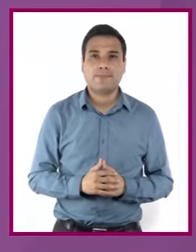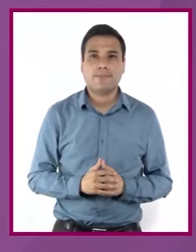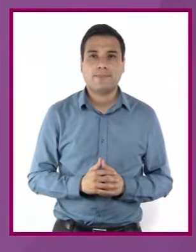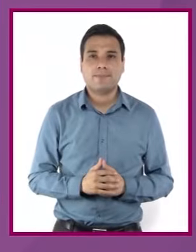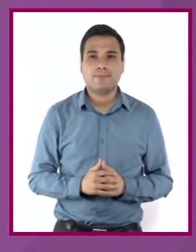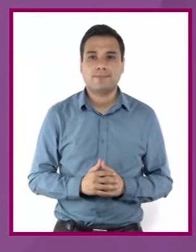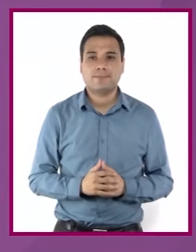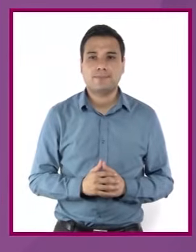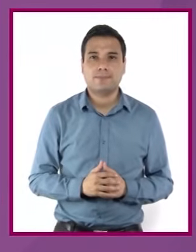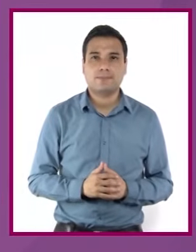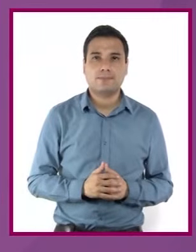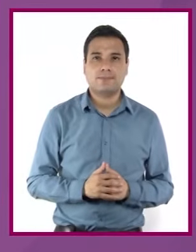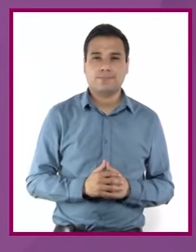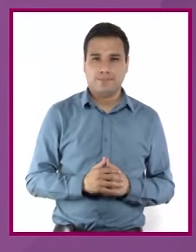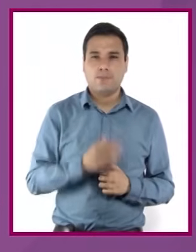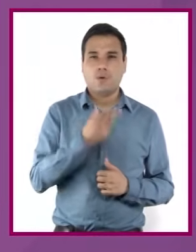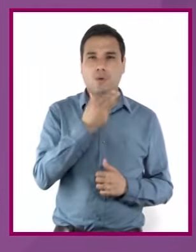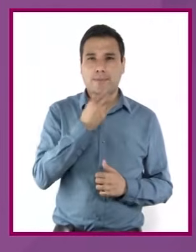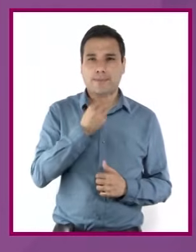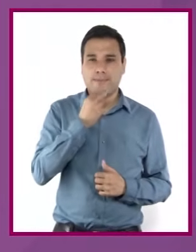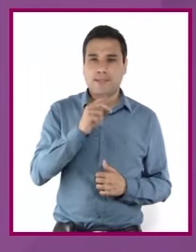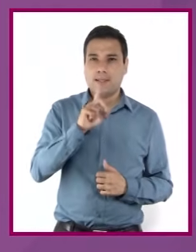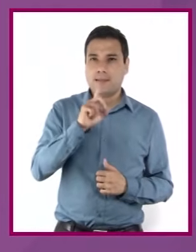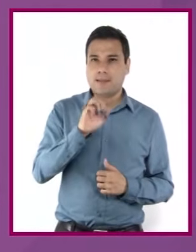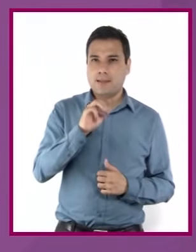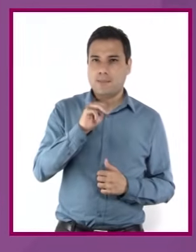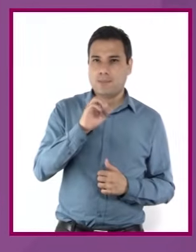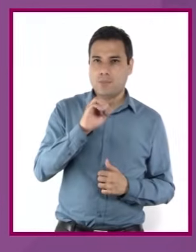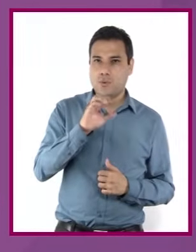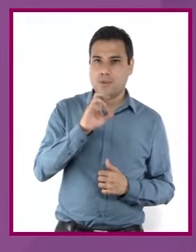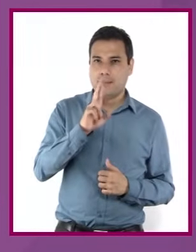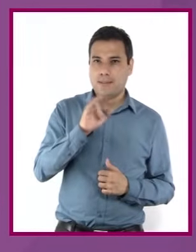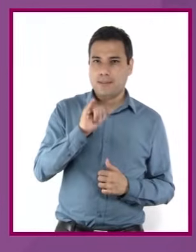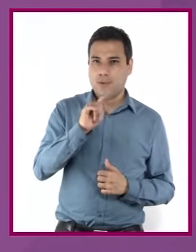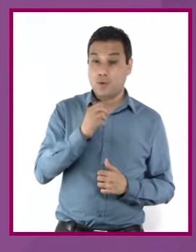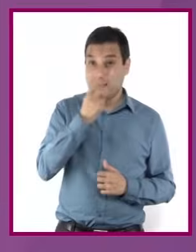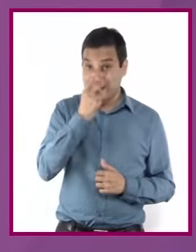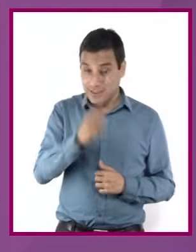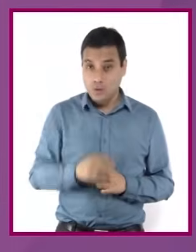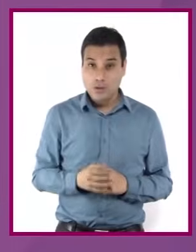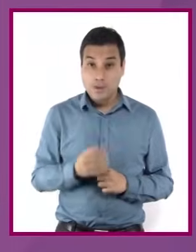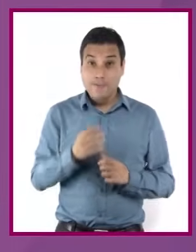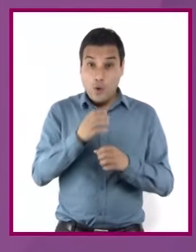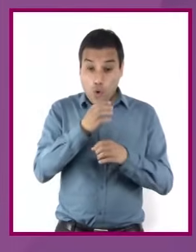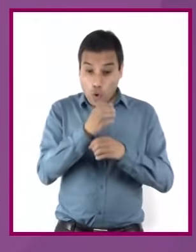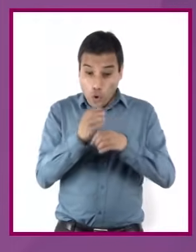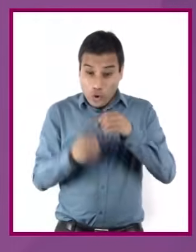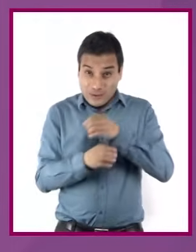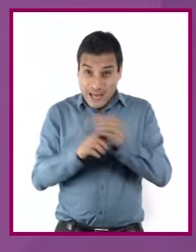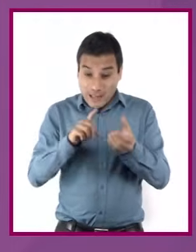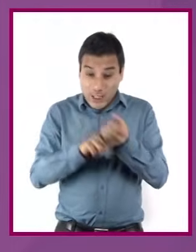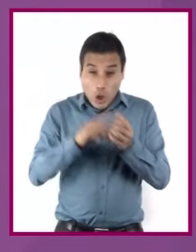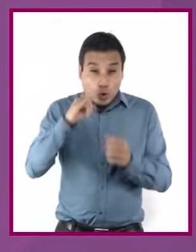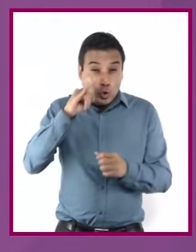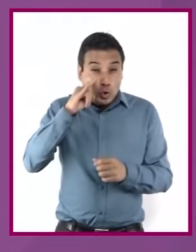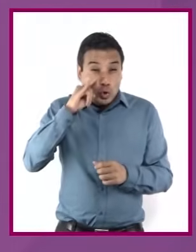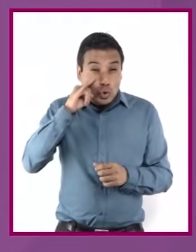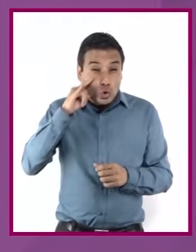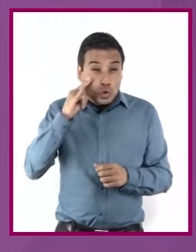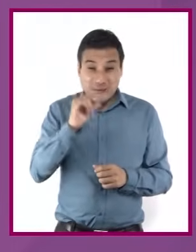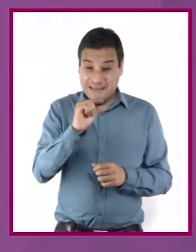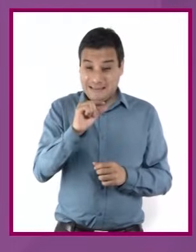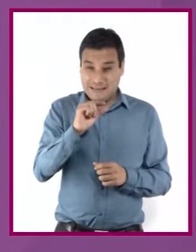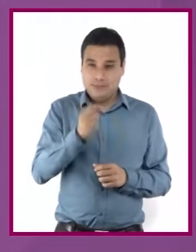El filósofo Demócrito llamó a la parte más pequeña de una cosa átomo, que significa sin parte,